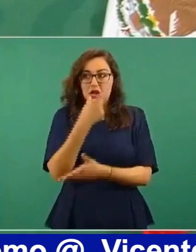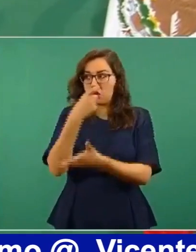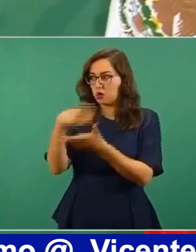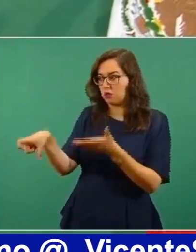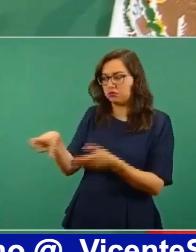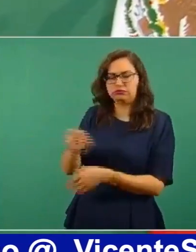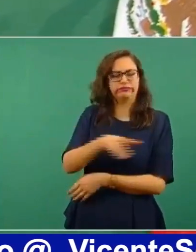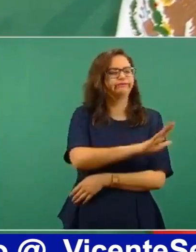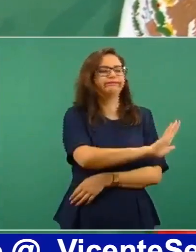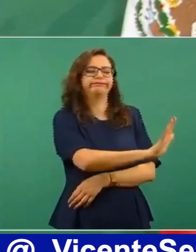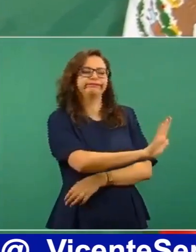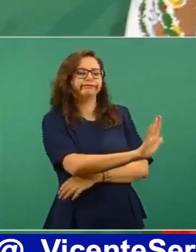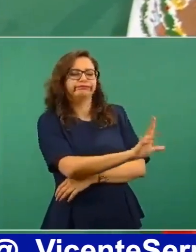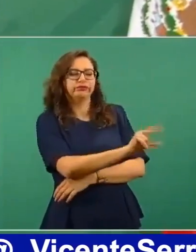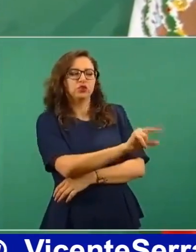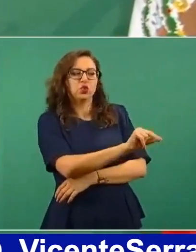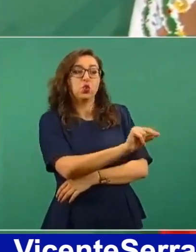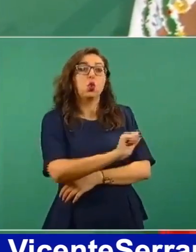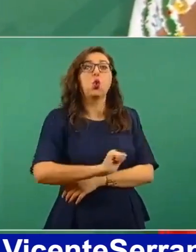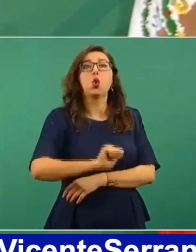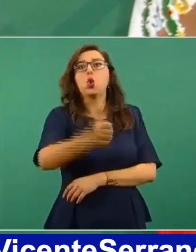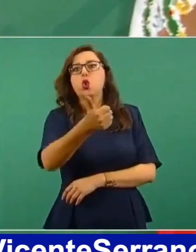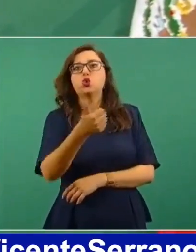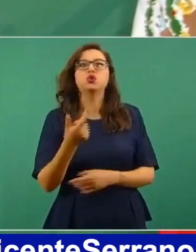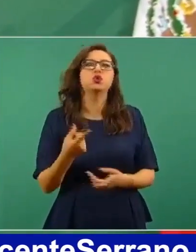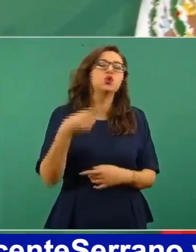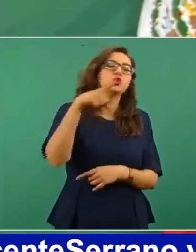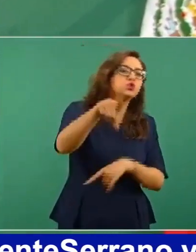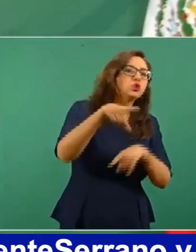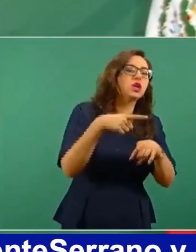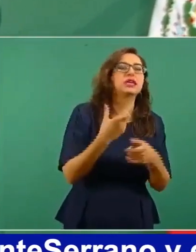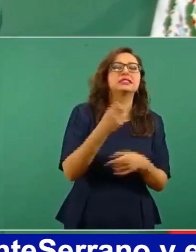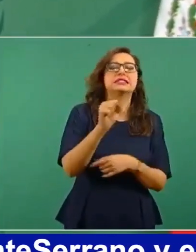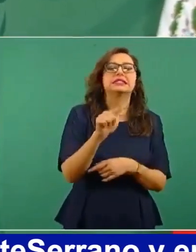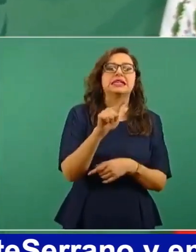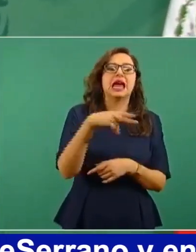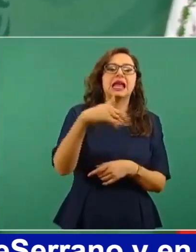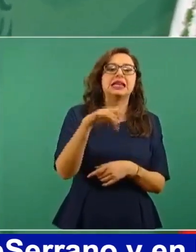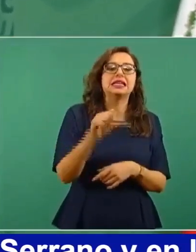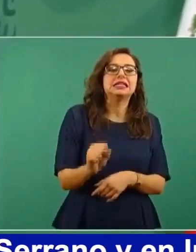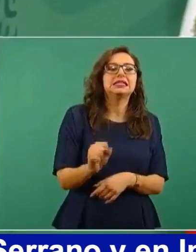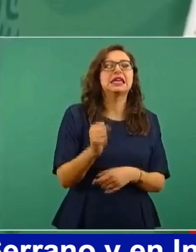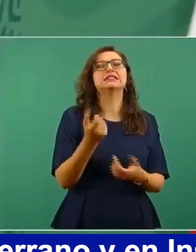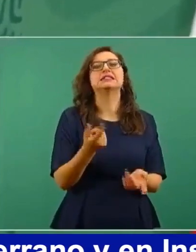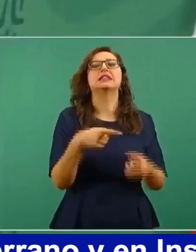¿Quién palomeaba? Pues Salinas, su hermano, Aspe.